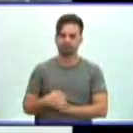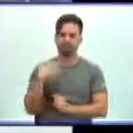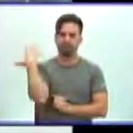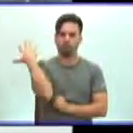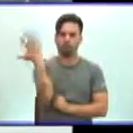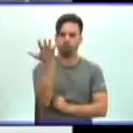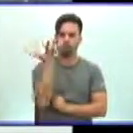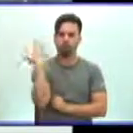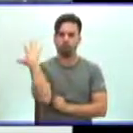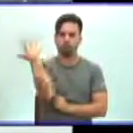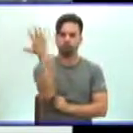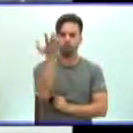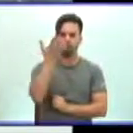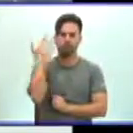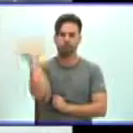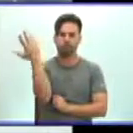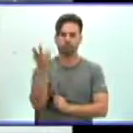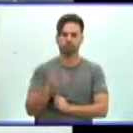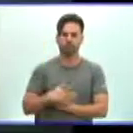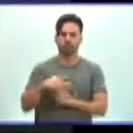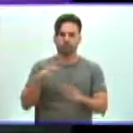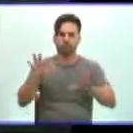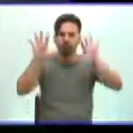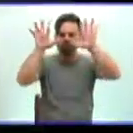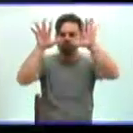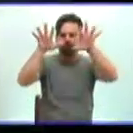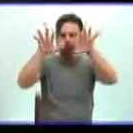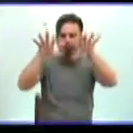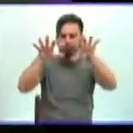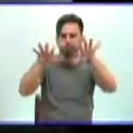huracanes, nevadas